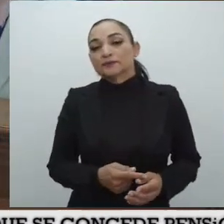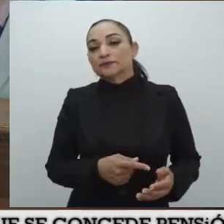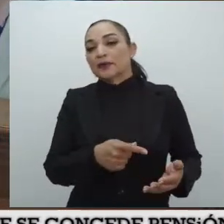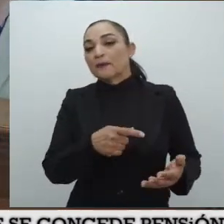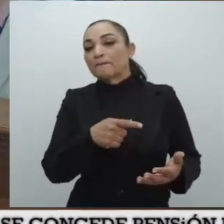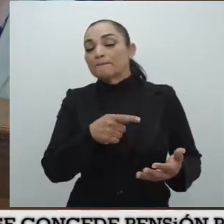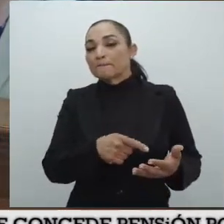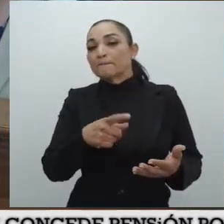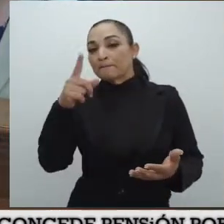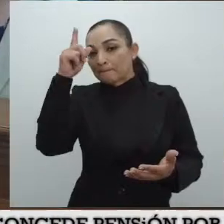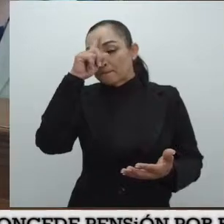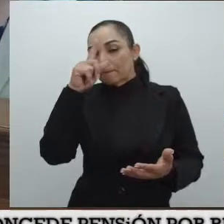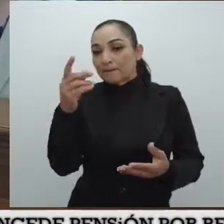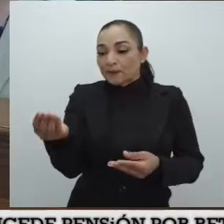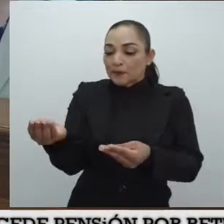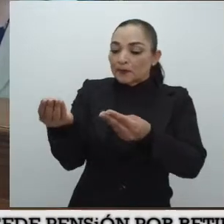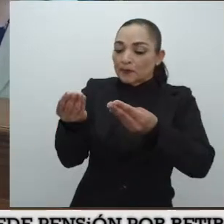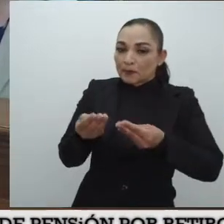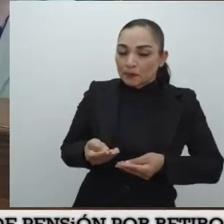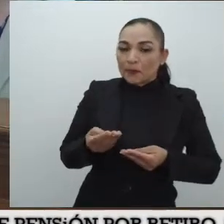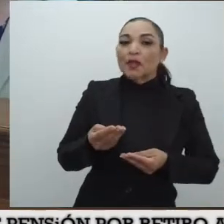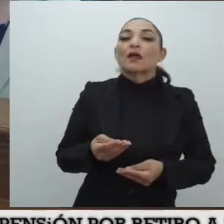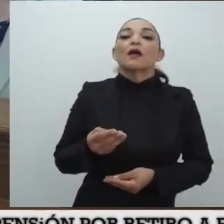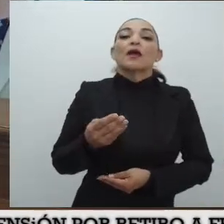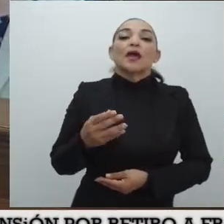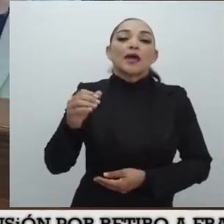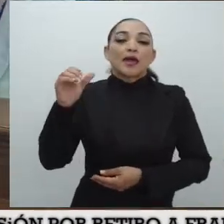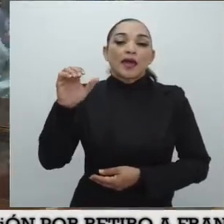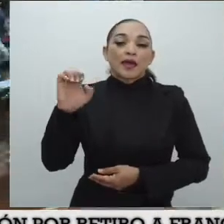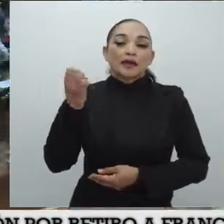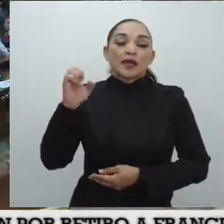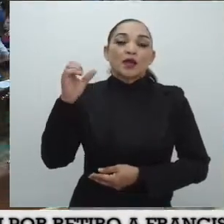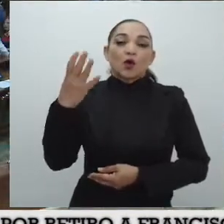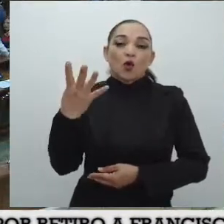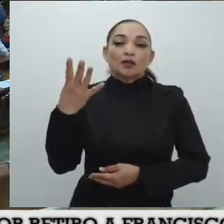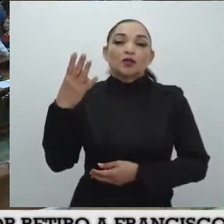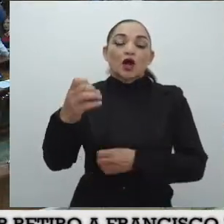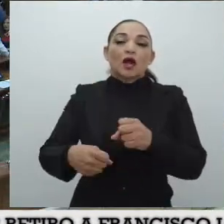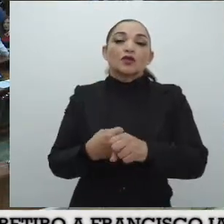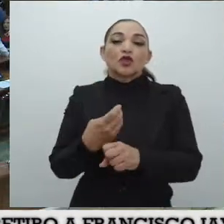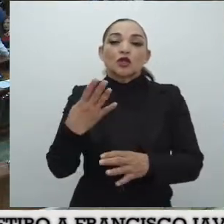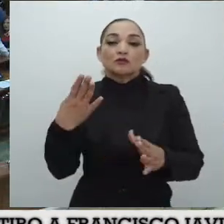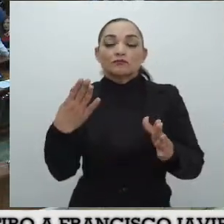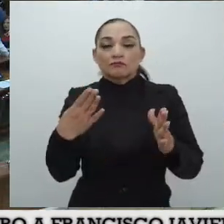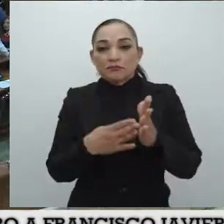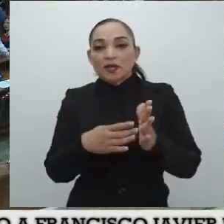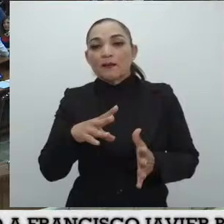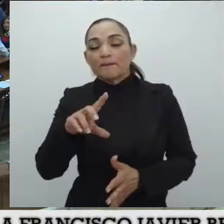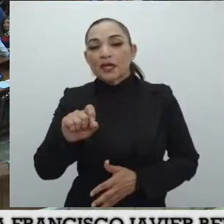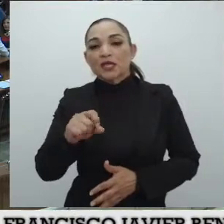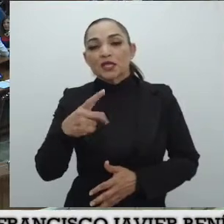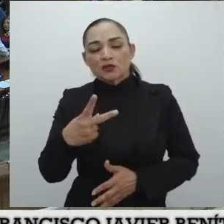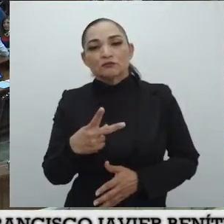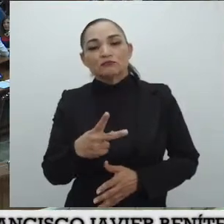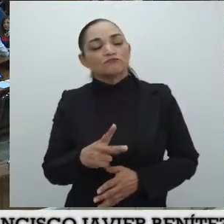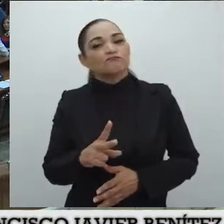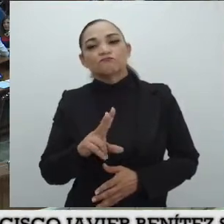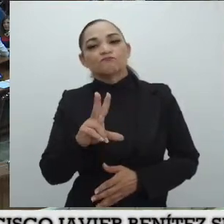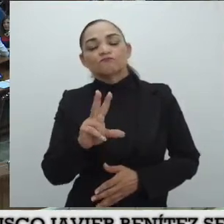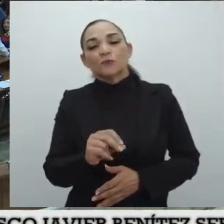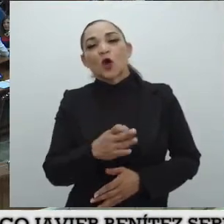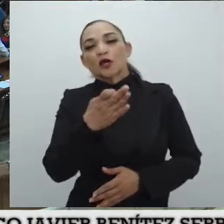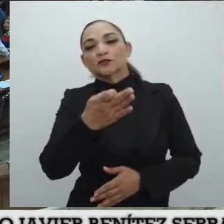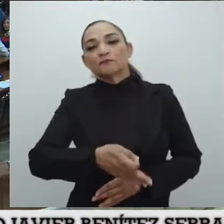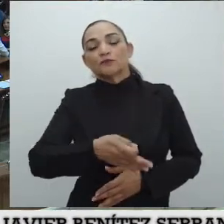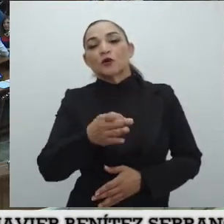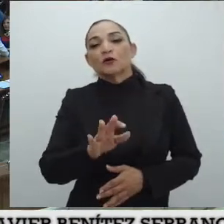solicitud recibida el día 24 de enero del 2022, envié al Congreso del Estado la iniciativa con proyecto de pensión por retiro, misma que,